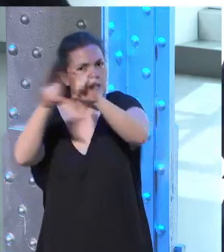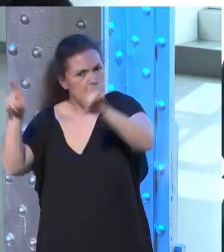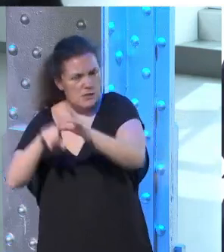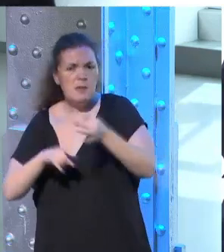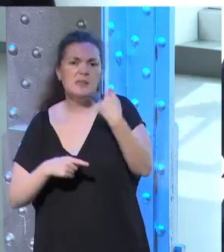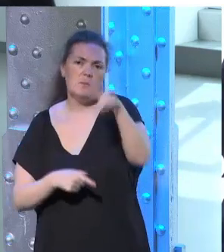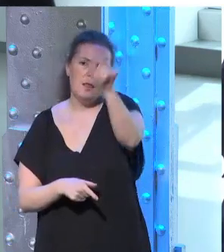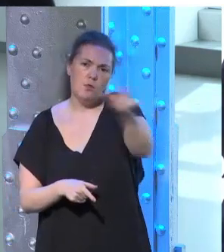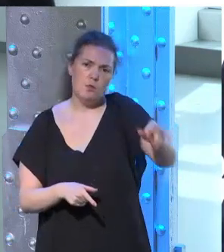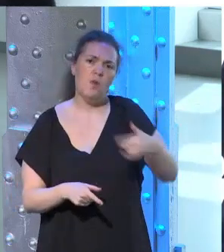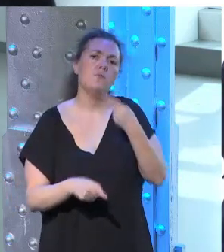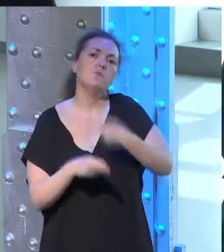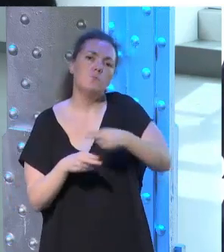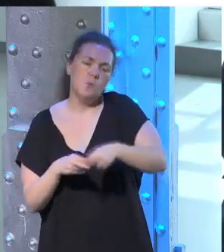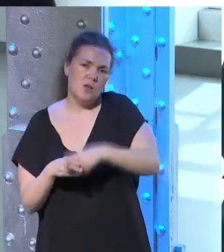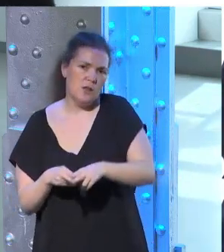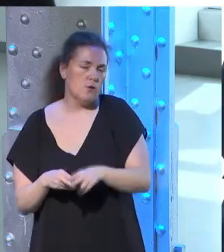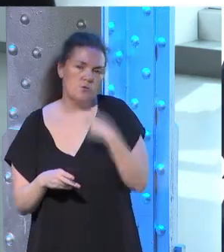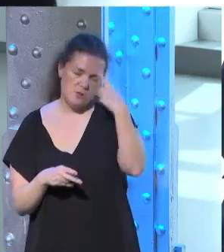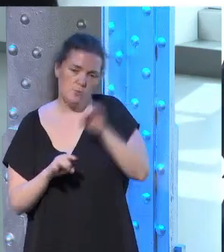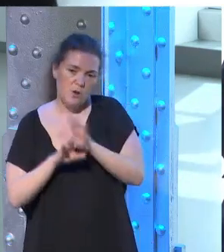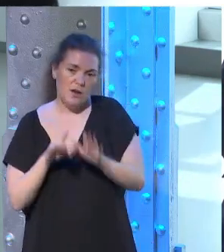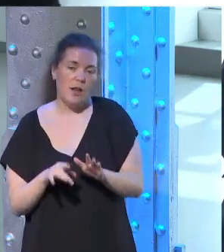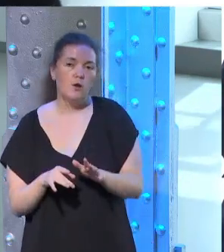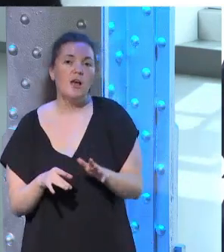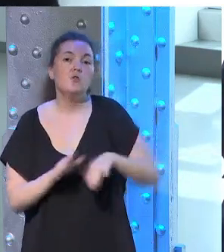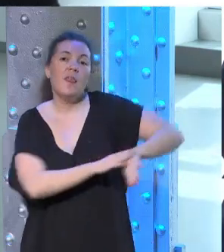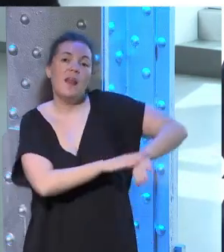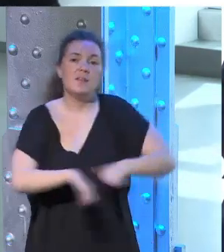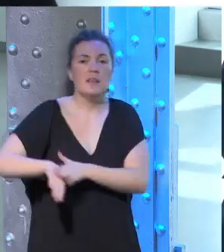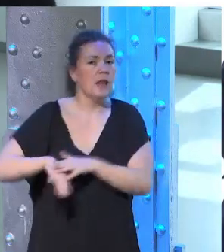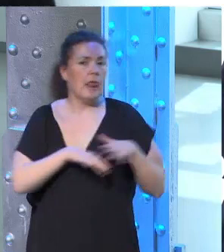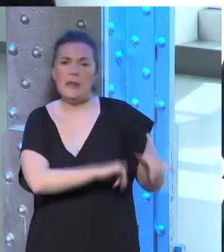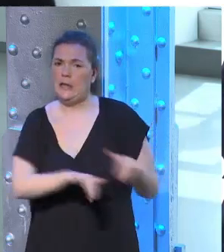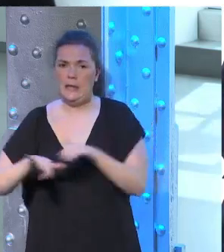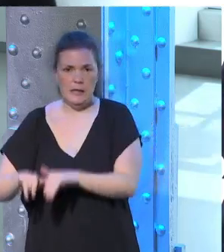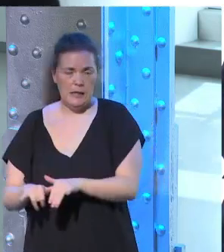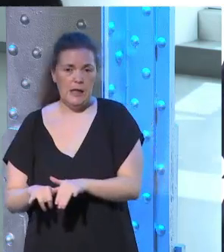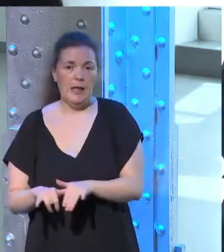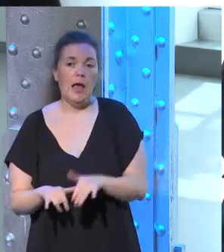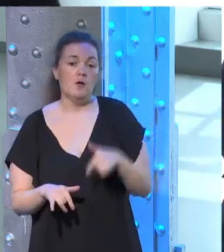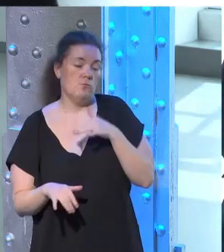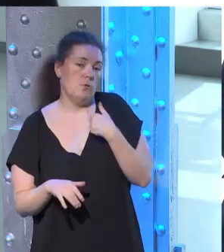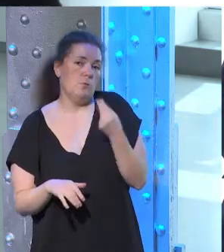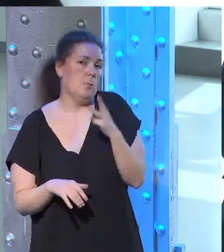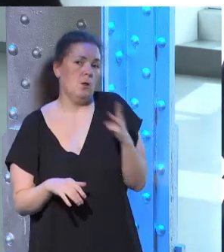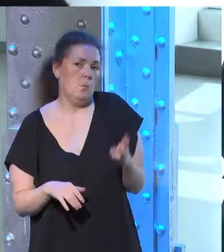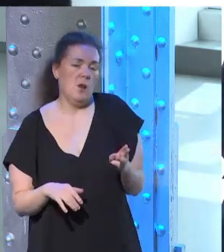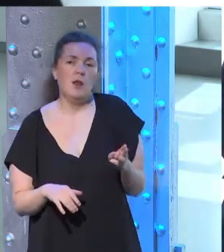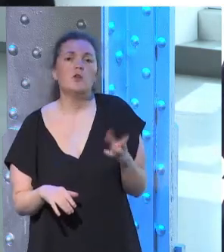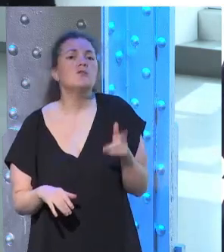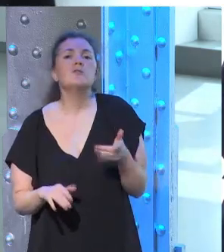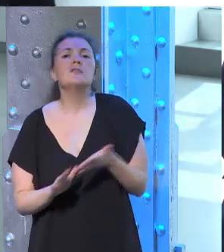ciudadanos y los políticos, dónde tenemos que ir. Y esto no es una cosa de hechas ni izquierdas, porque quien está haciendo esta ley es el Partido Popular, y no quiere decir que